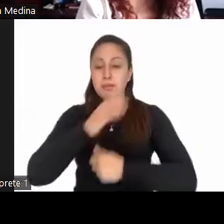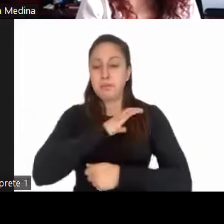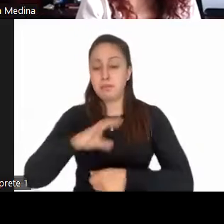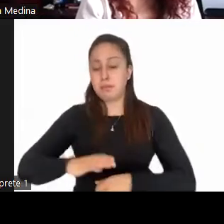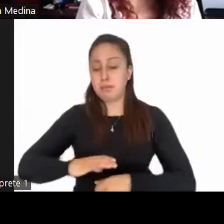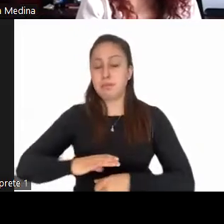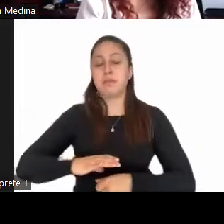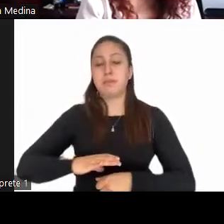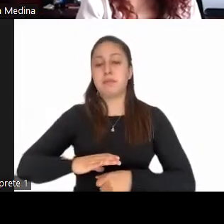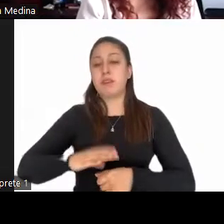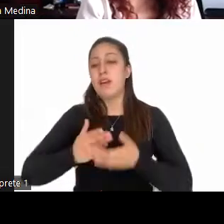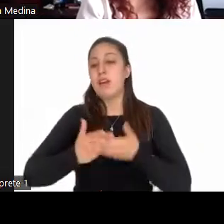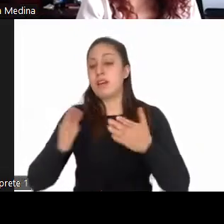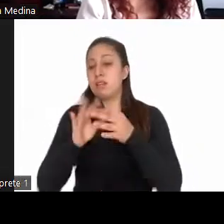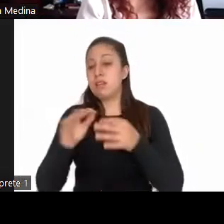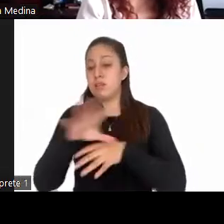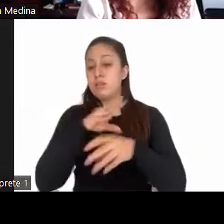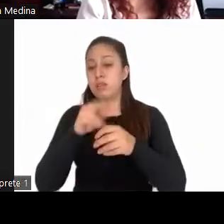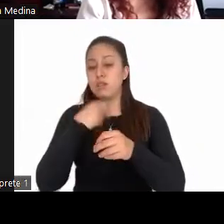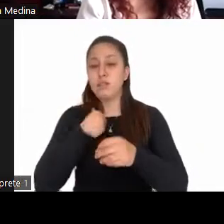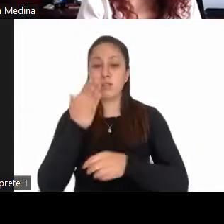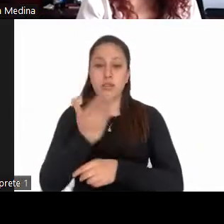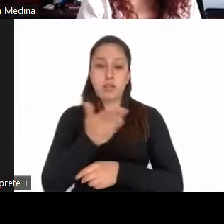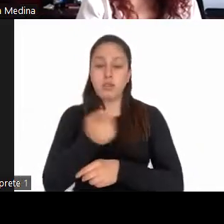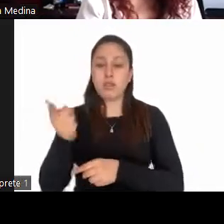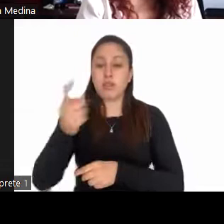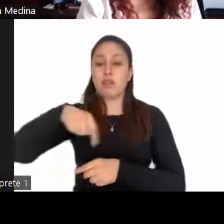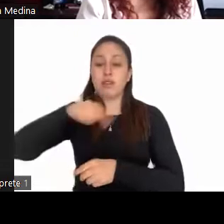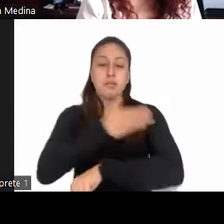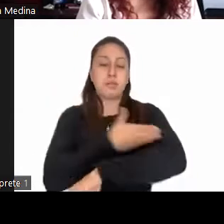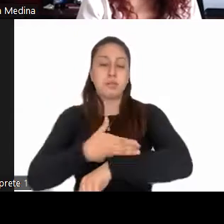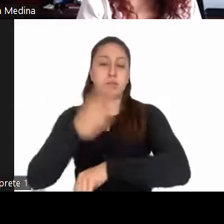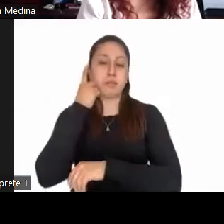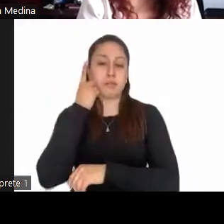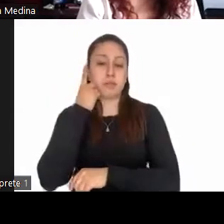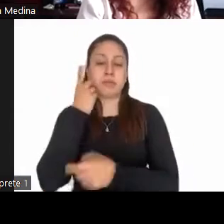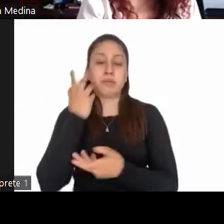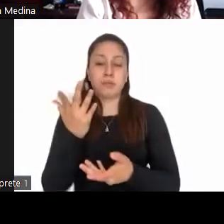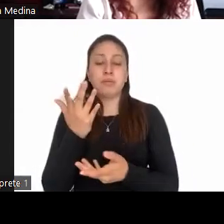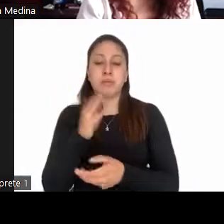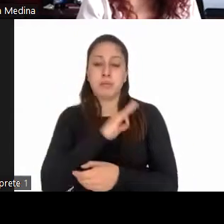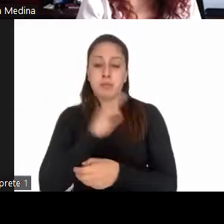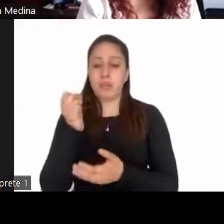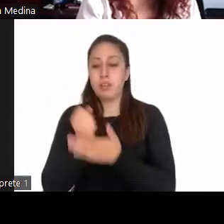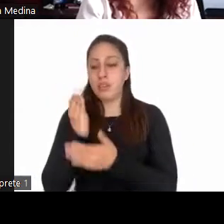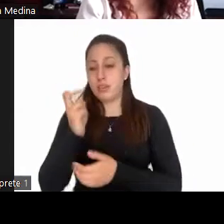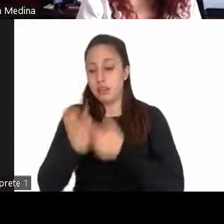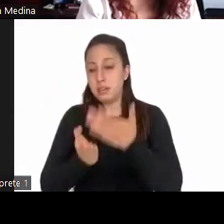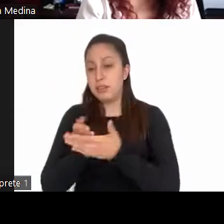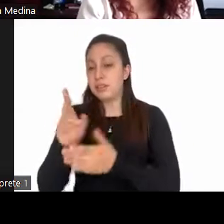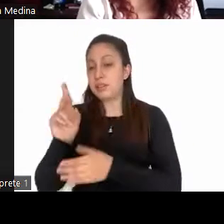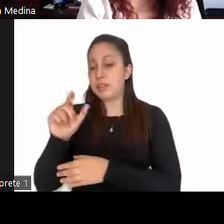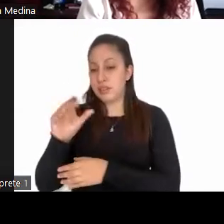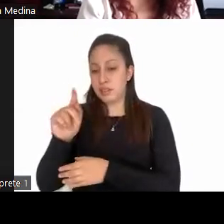Bajo este tenor es que invito a compañeras y compañeros presentes en esta sesión a transitar este dictamen a